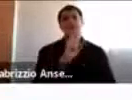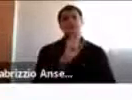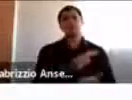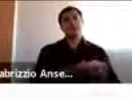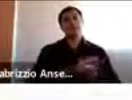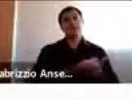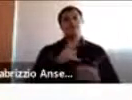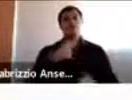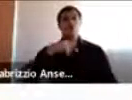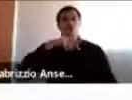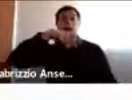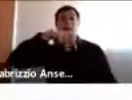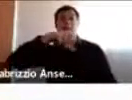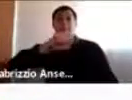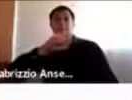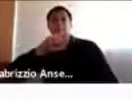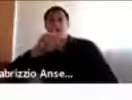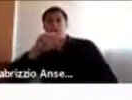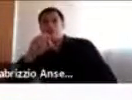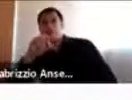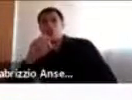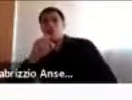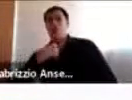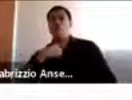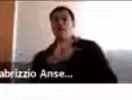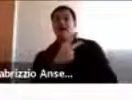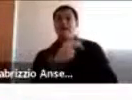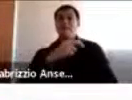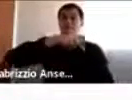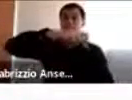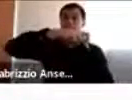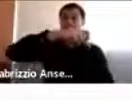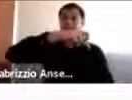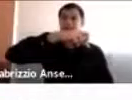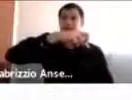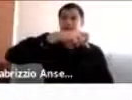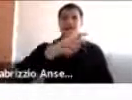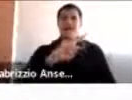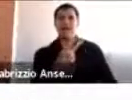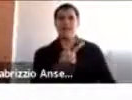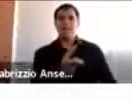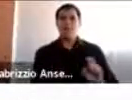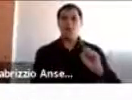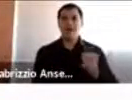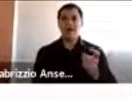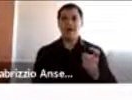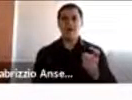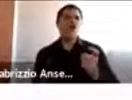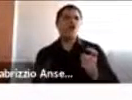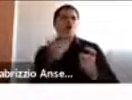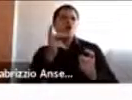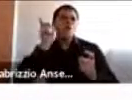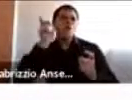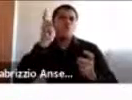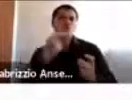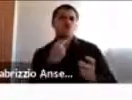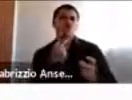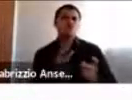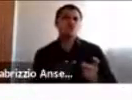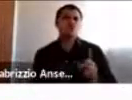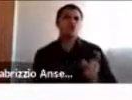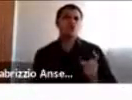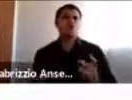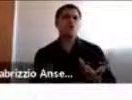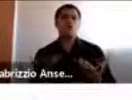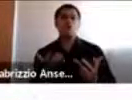le quito la P ¿cómo nos va a sonar? ¿verdad? O incluso puedes preguntar bueno ¿y cómo sonaría la palabra pato